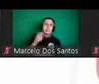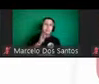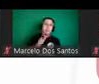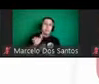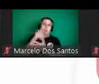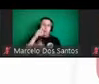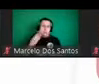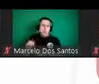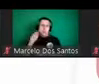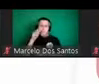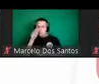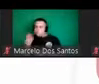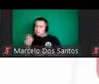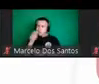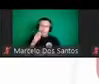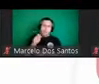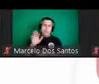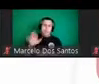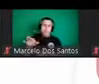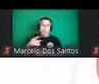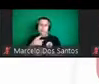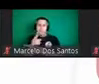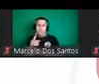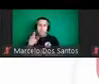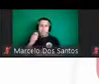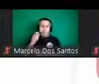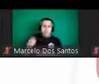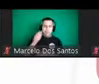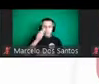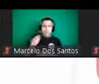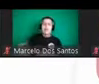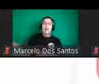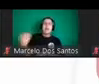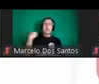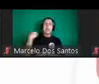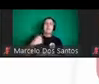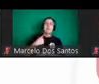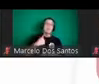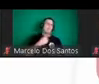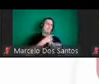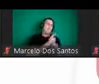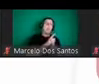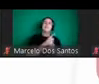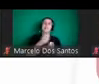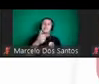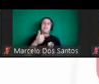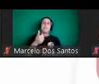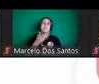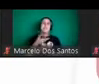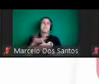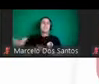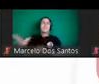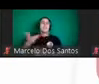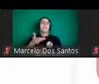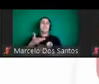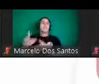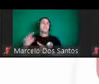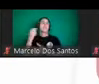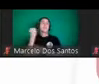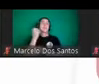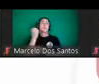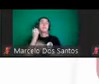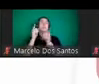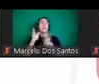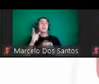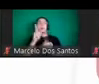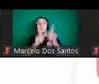a desarrollar. También conversar con los compañeros. A veces conversamos solo con el jefe y al final es un compañero el que por ahí nos da